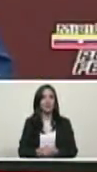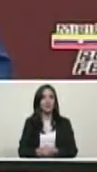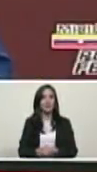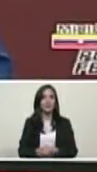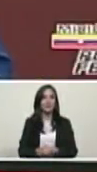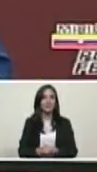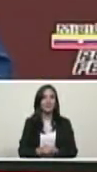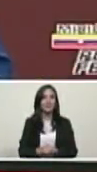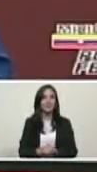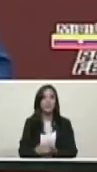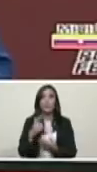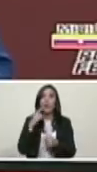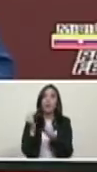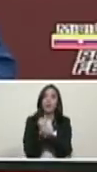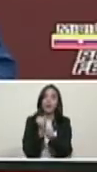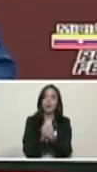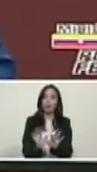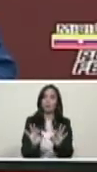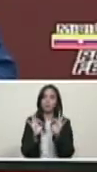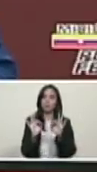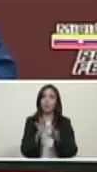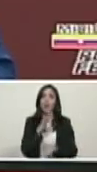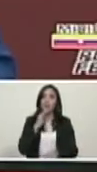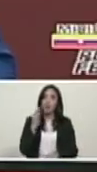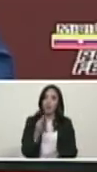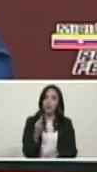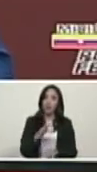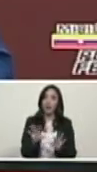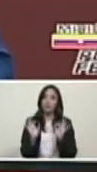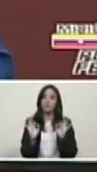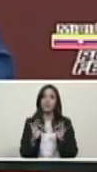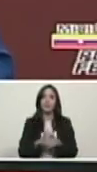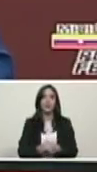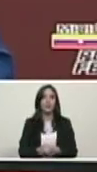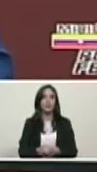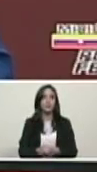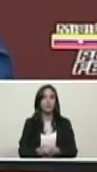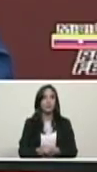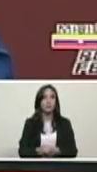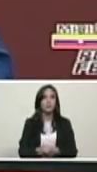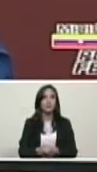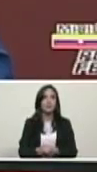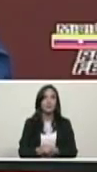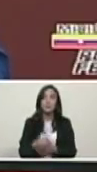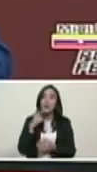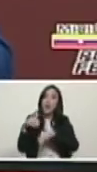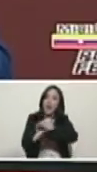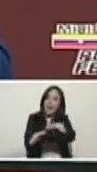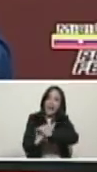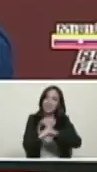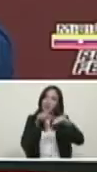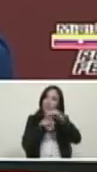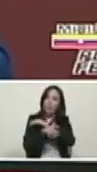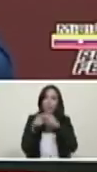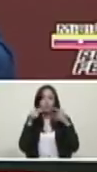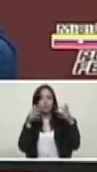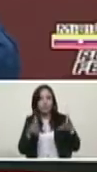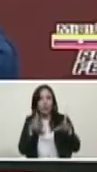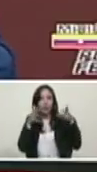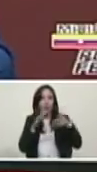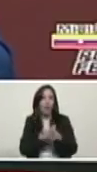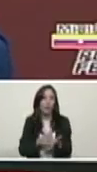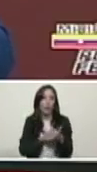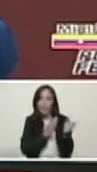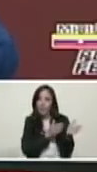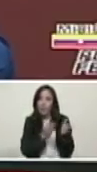tiene un trabajo verdaderamente muy motivante de andar en las calles orientando organizando